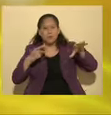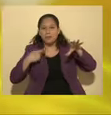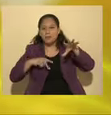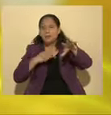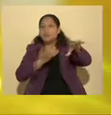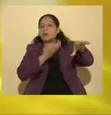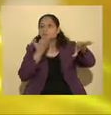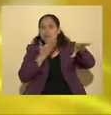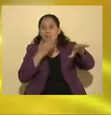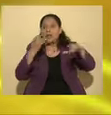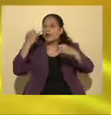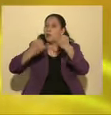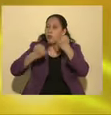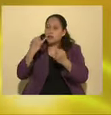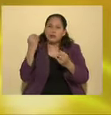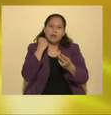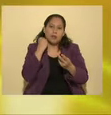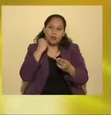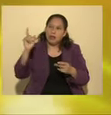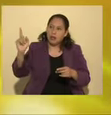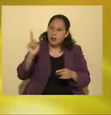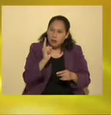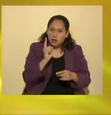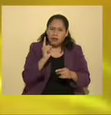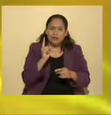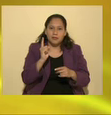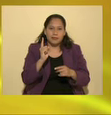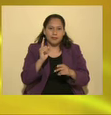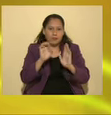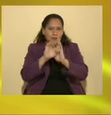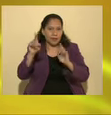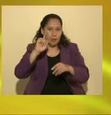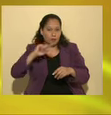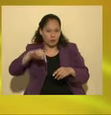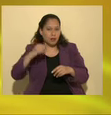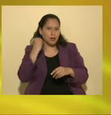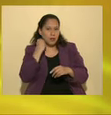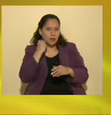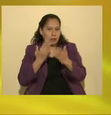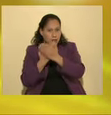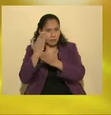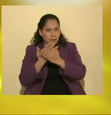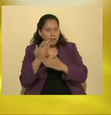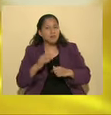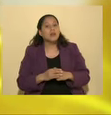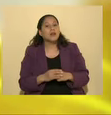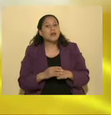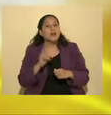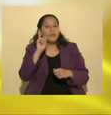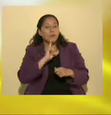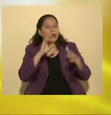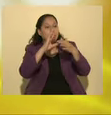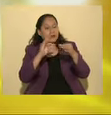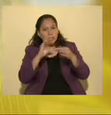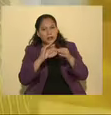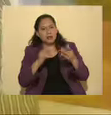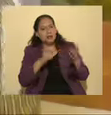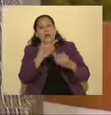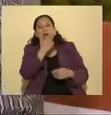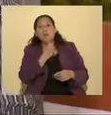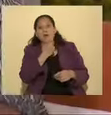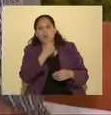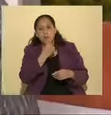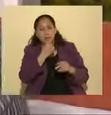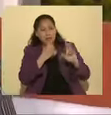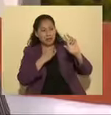tiene que venir un juez, una abogada, por ejemplo, como la especialista que está aquí con nosotros, a decirle a un hombre